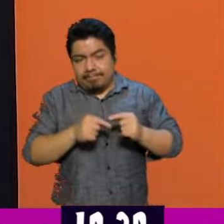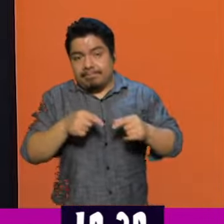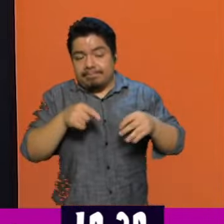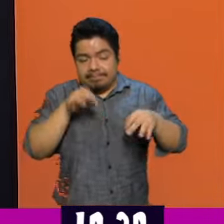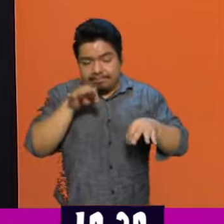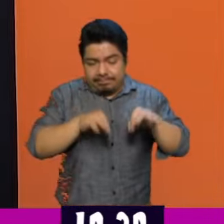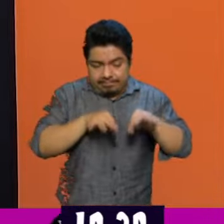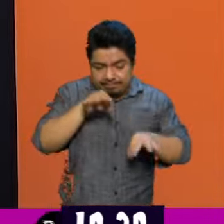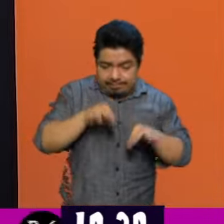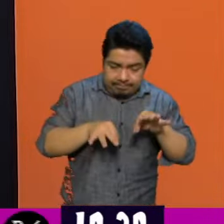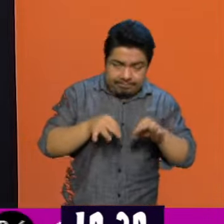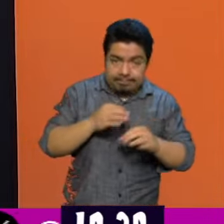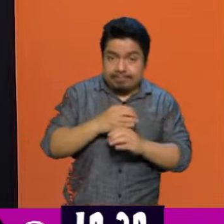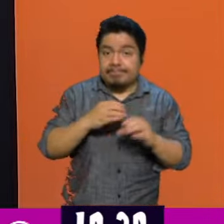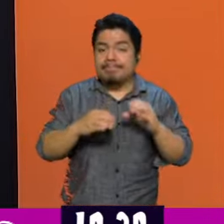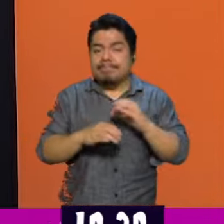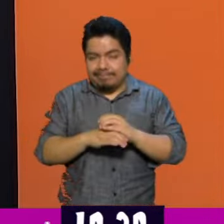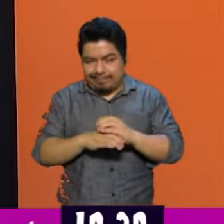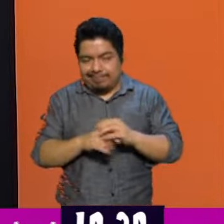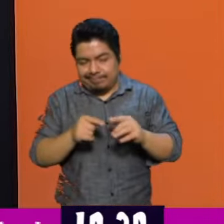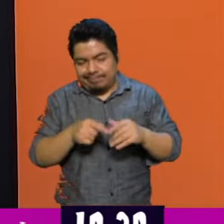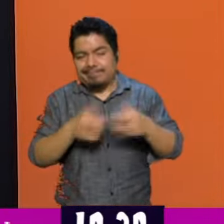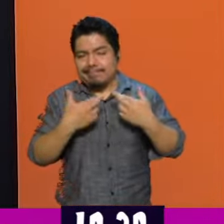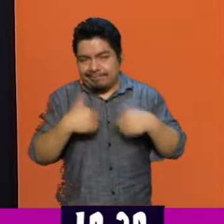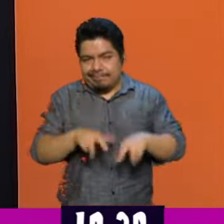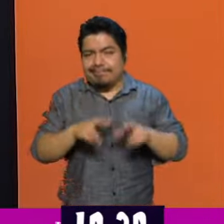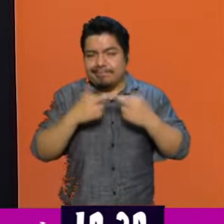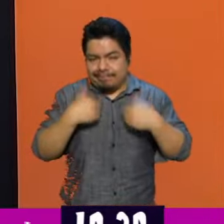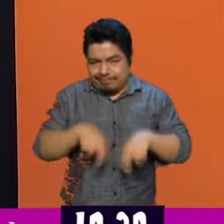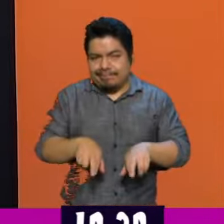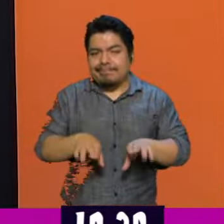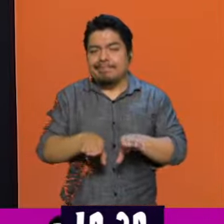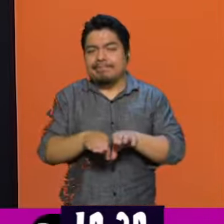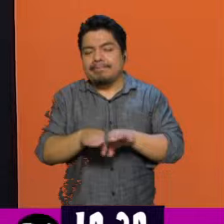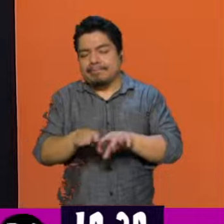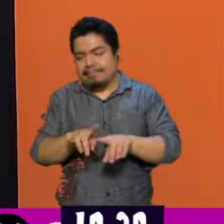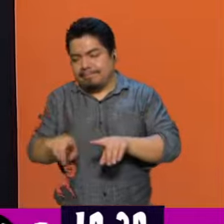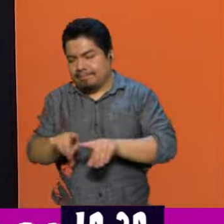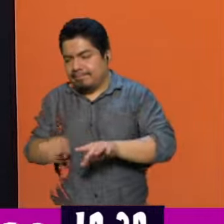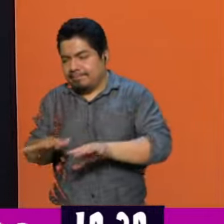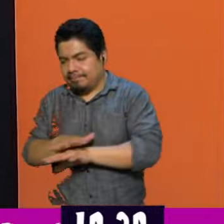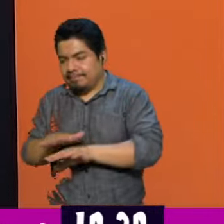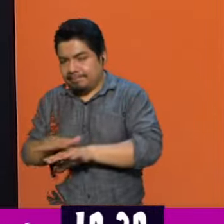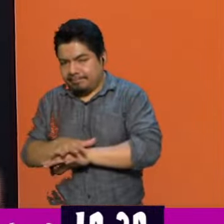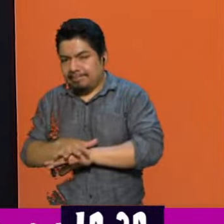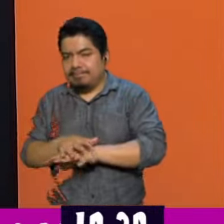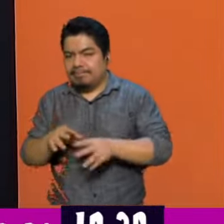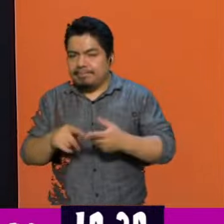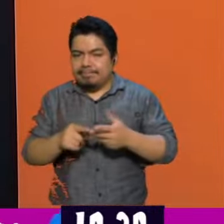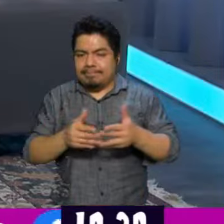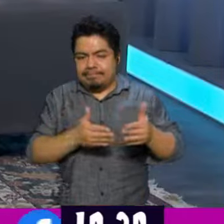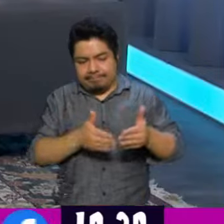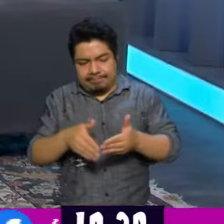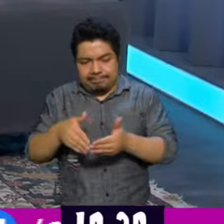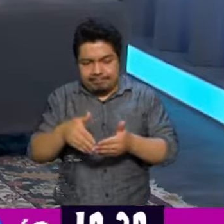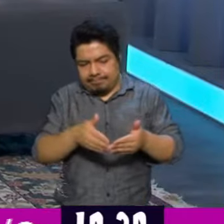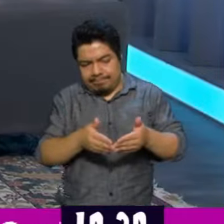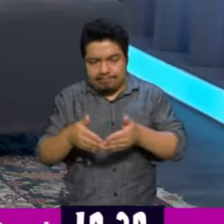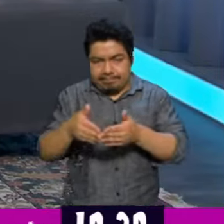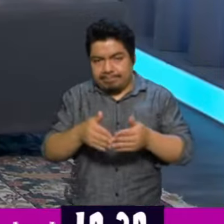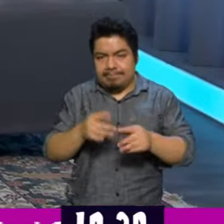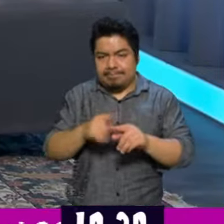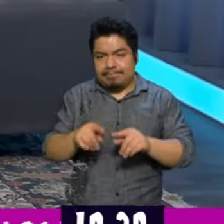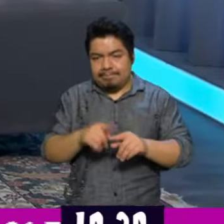títeres y objetos hacemos representaciones de justo cómo sucede todo esto, qué el tema bonito. De las trajineras y las pero fiestas. Pero